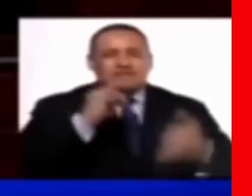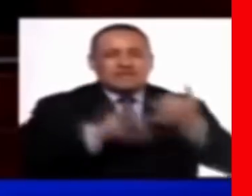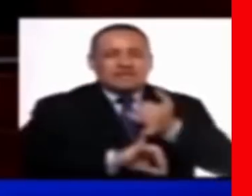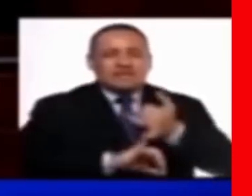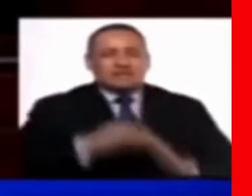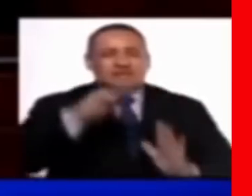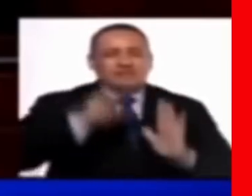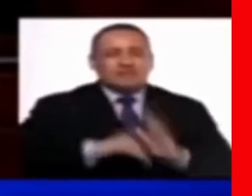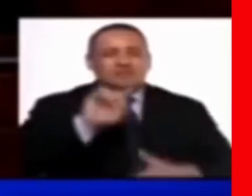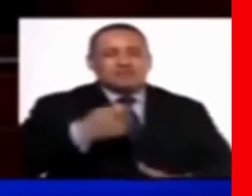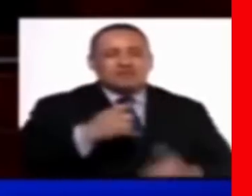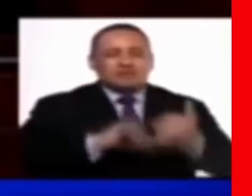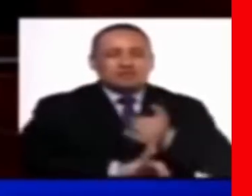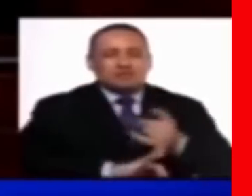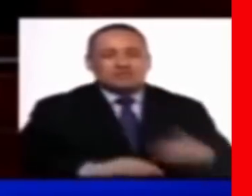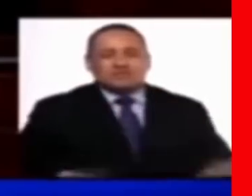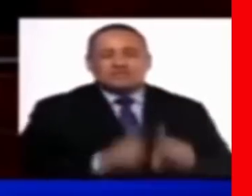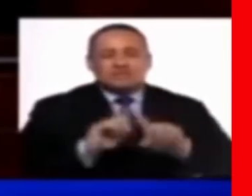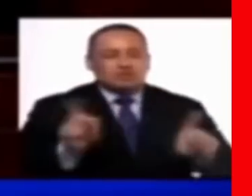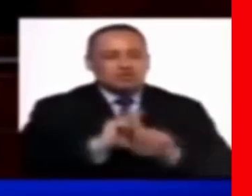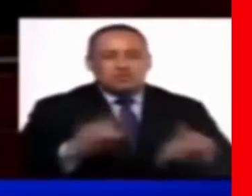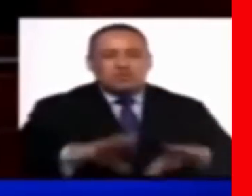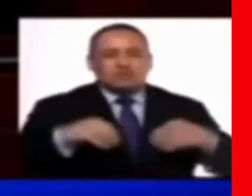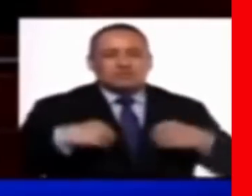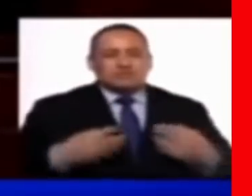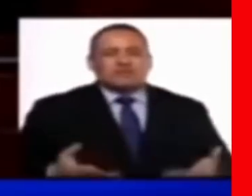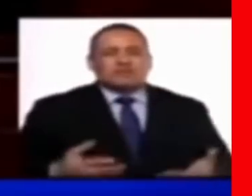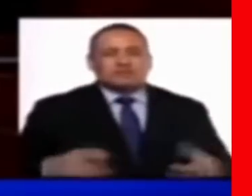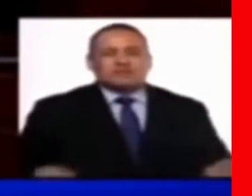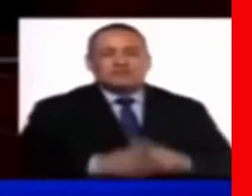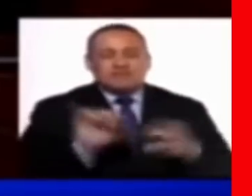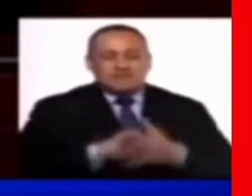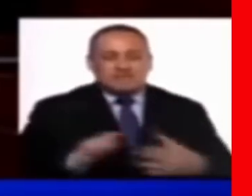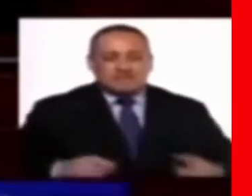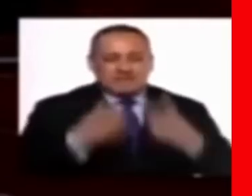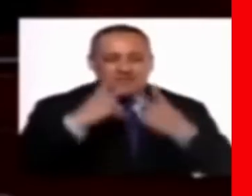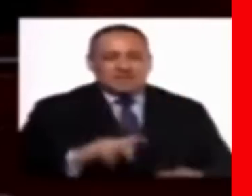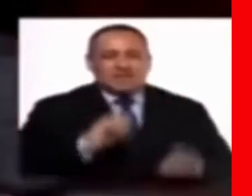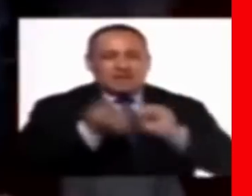menos de 1.000 soles y eso no vamos a permitir. Tiene que haber cambio aquí, señor.